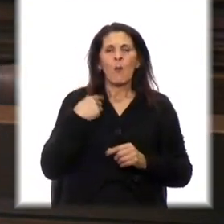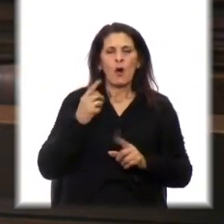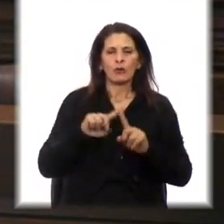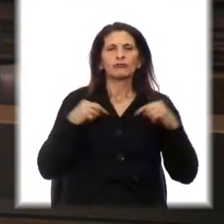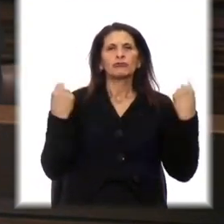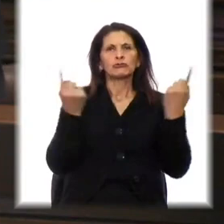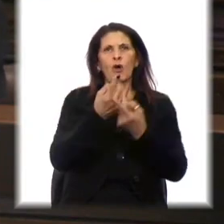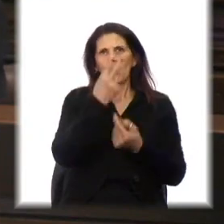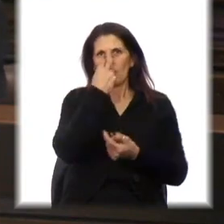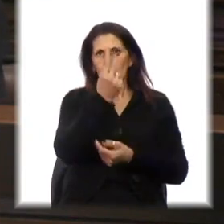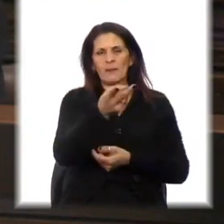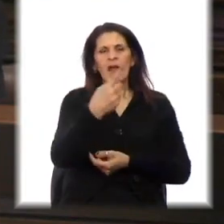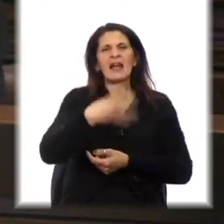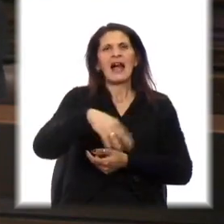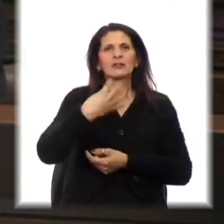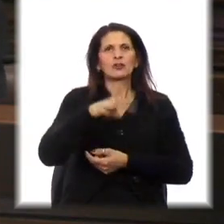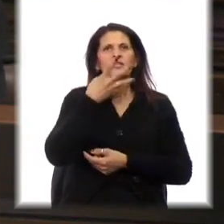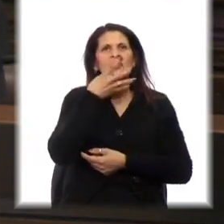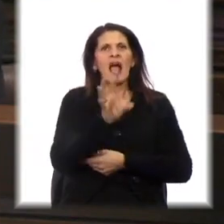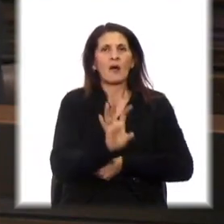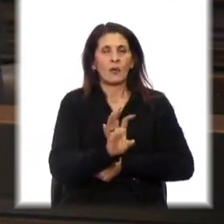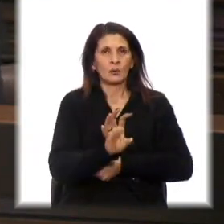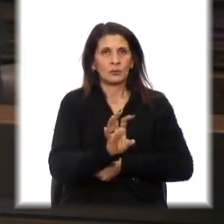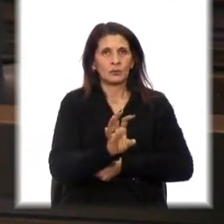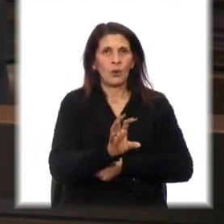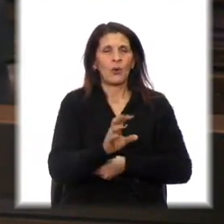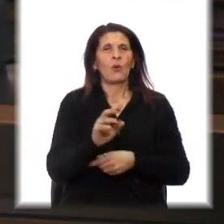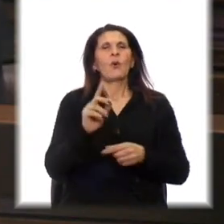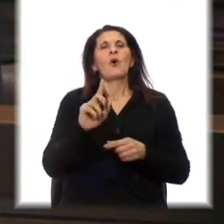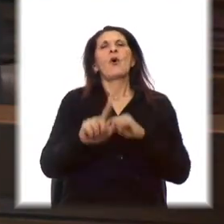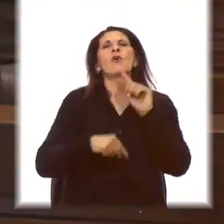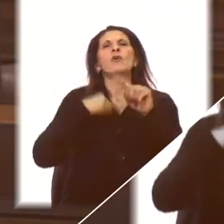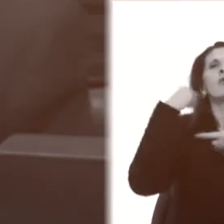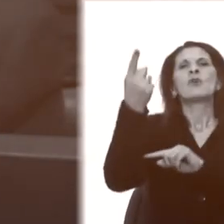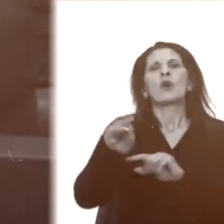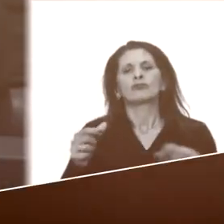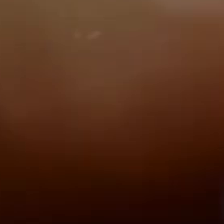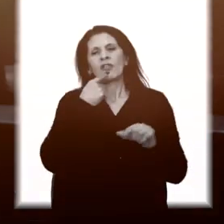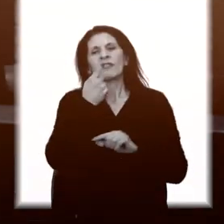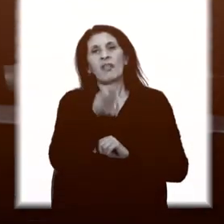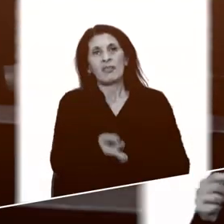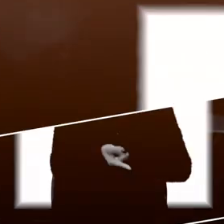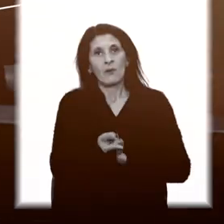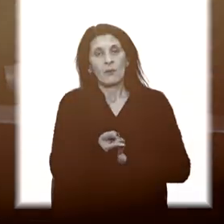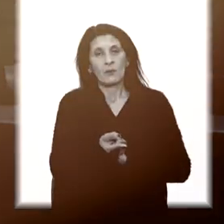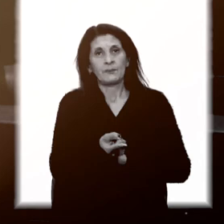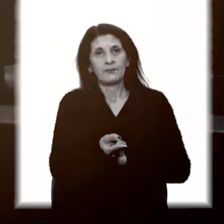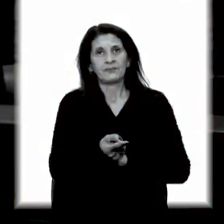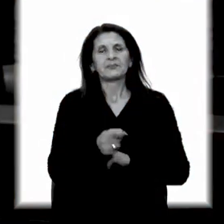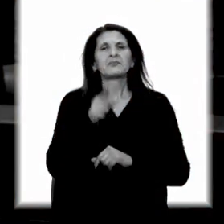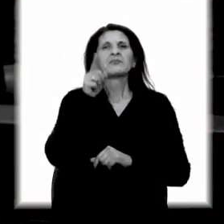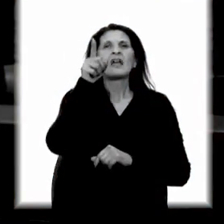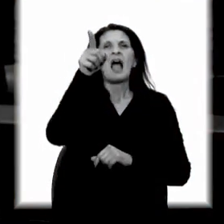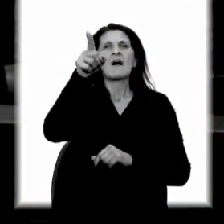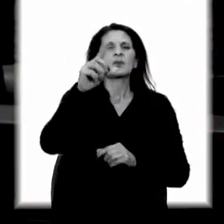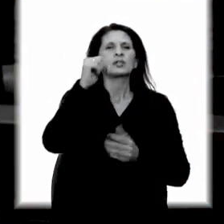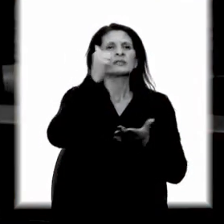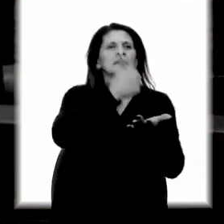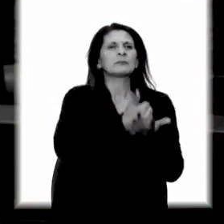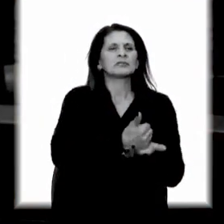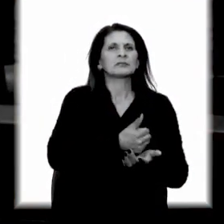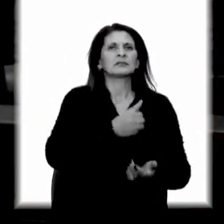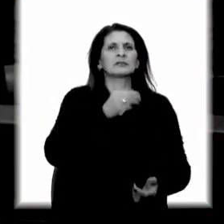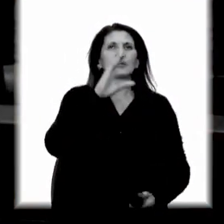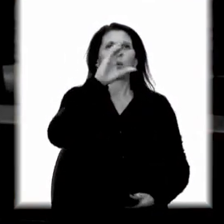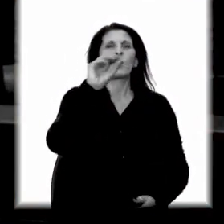el pasado 14 de agosto en donde entre otras cosas se dijeron a vos te puso el fondo poquito